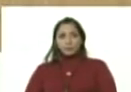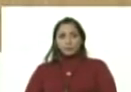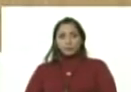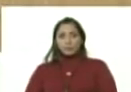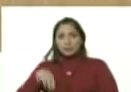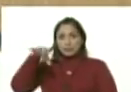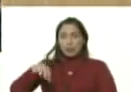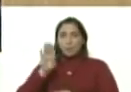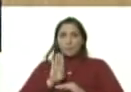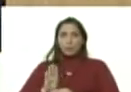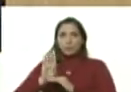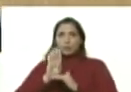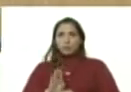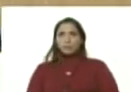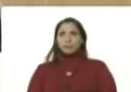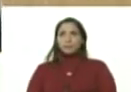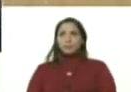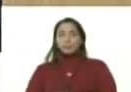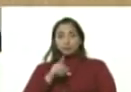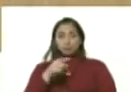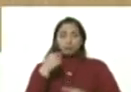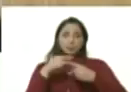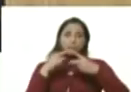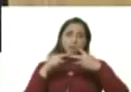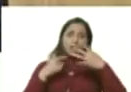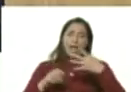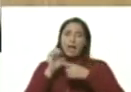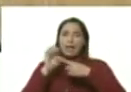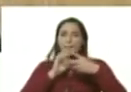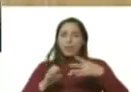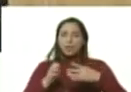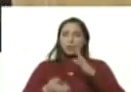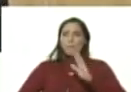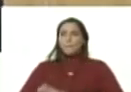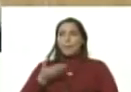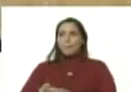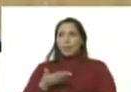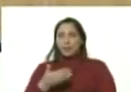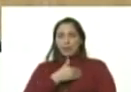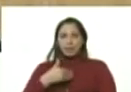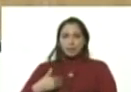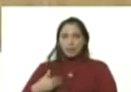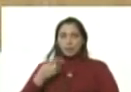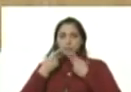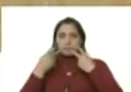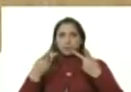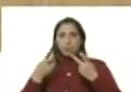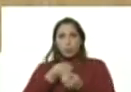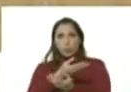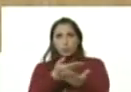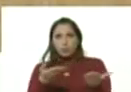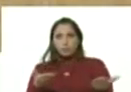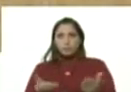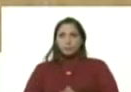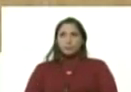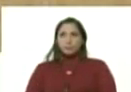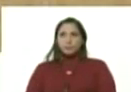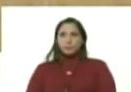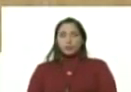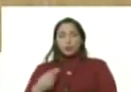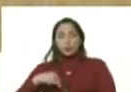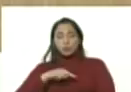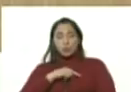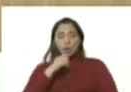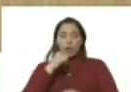protector. Esos son los elementos fundamentales que queríamos compartir con ustedes, y nosotros